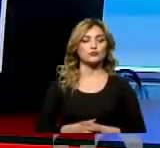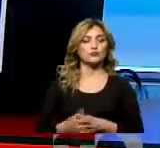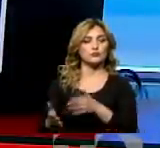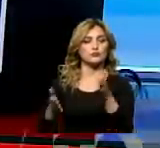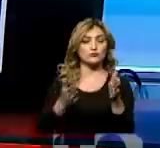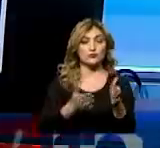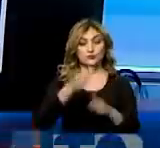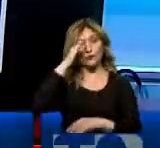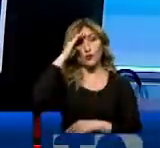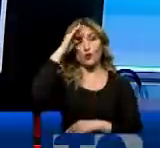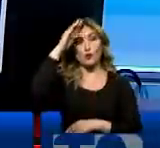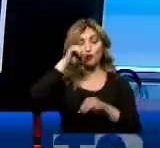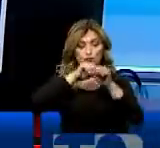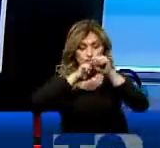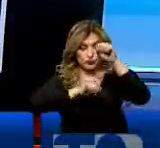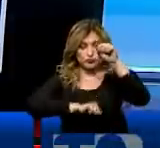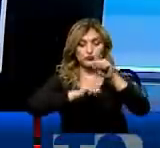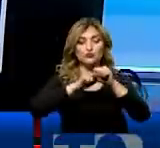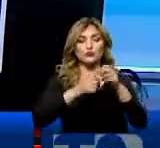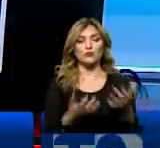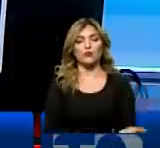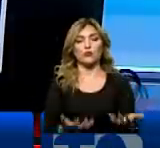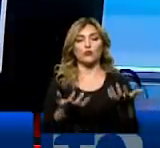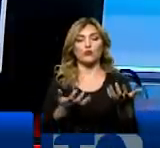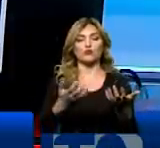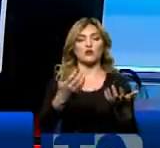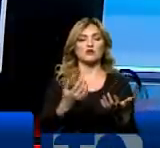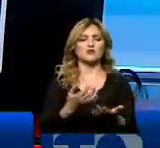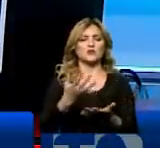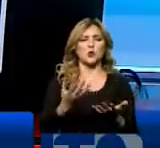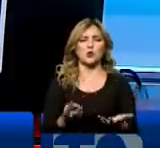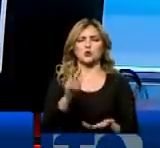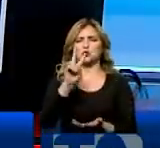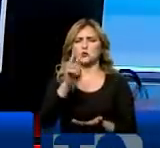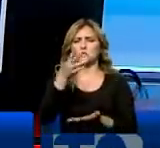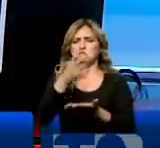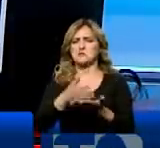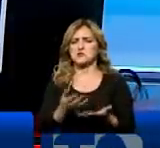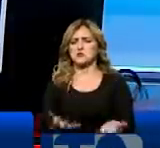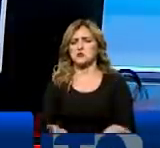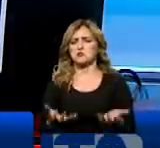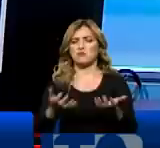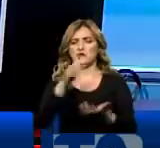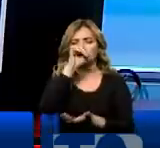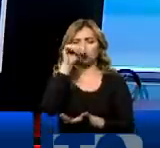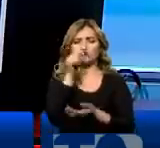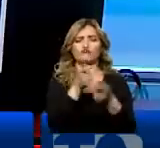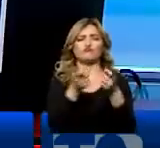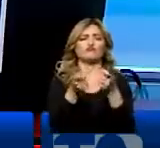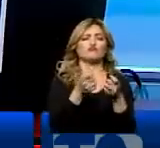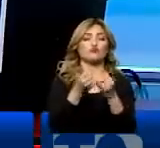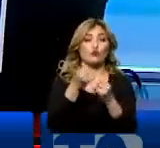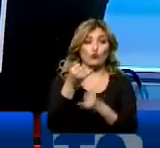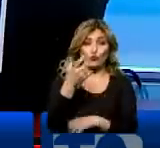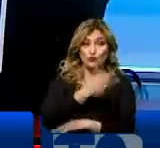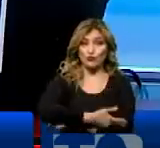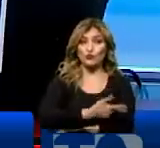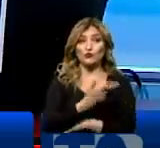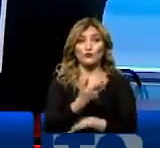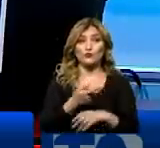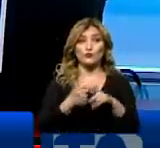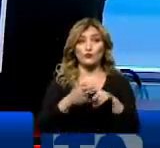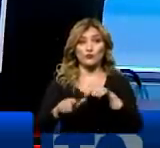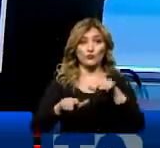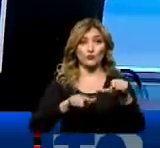La policía logró el decomiso de 2,5 toneladas de droga. Los operativos se llevaron a cabo durante los últimos 3 días en